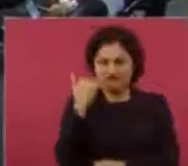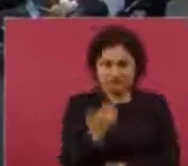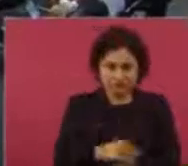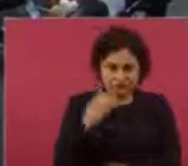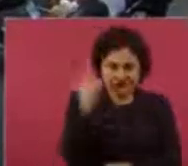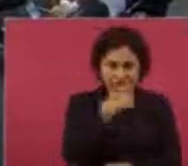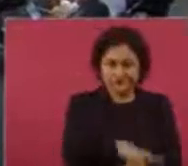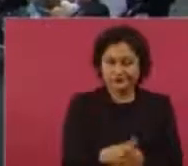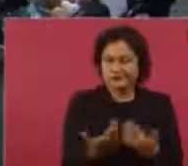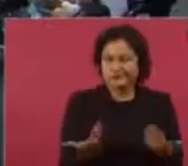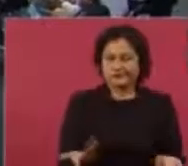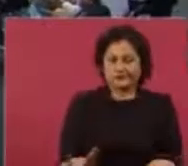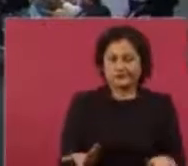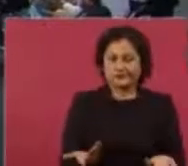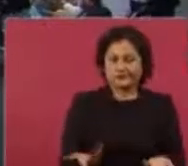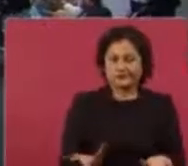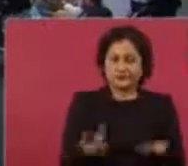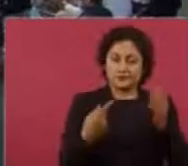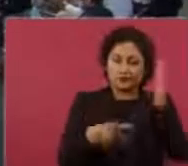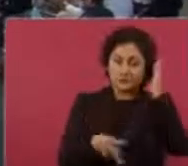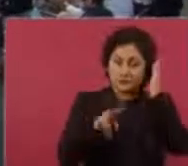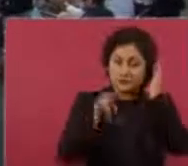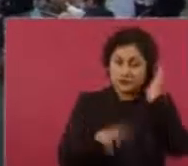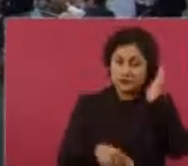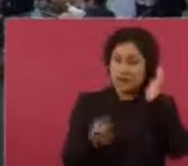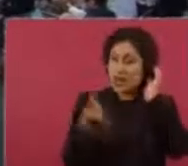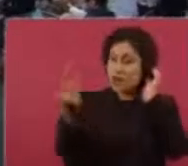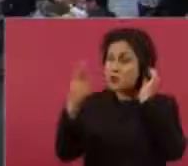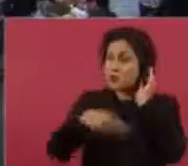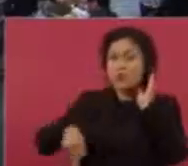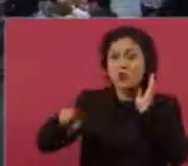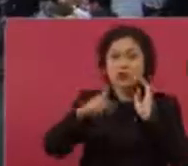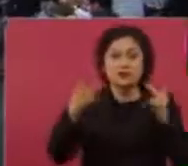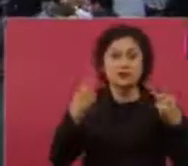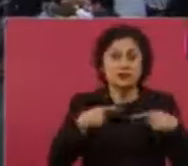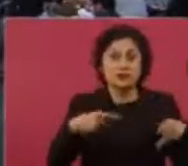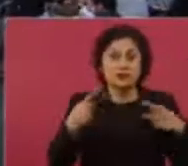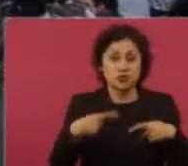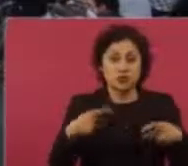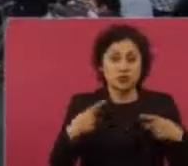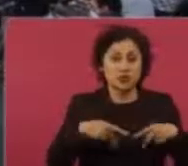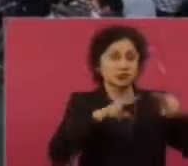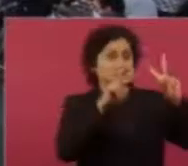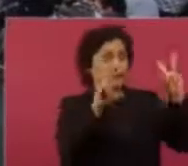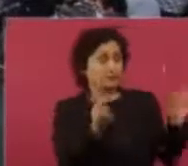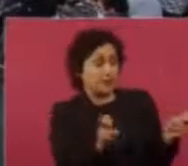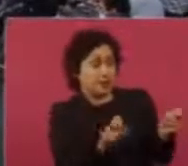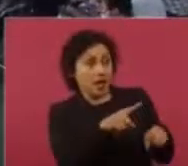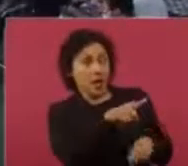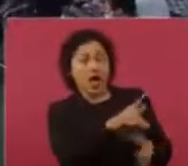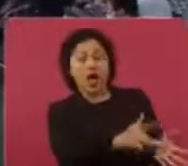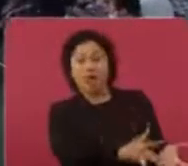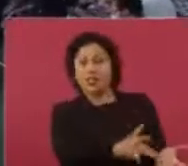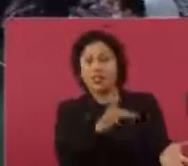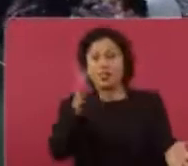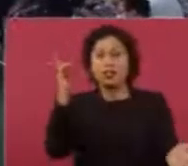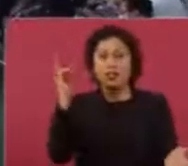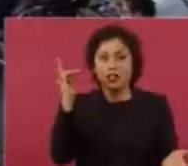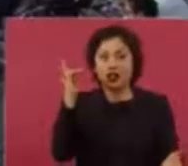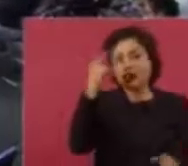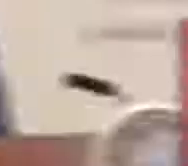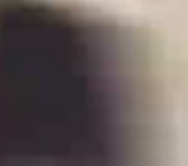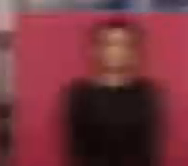aseguró que México no tendrá relaciones económicas y comerciales hasta que se restablezca la normalidad democrática del